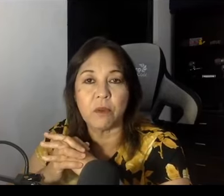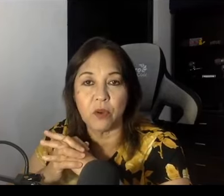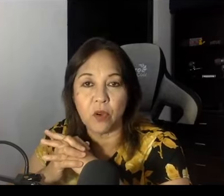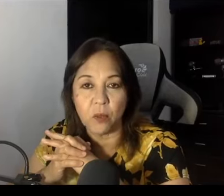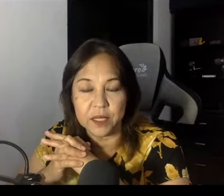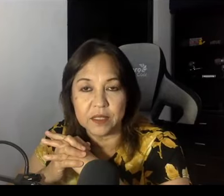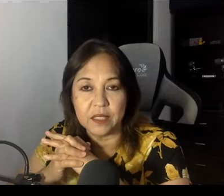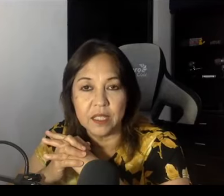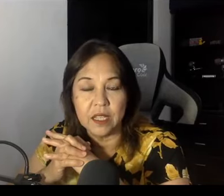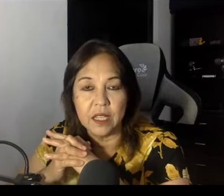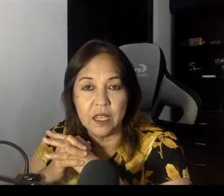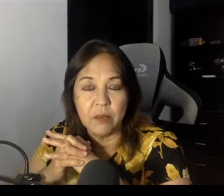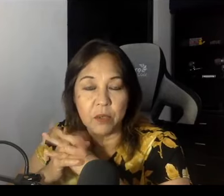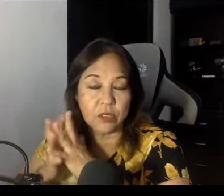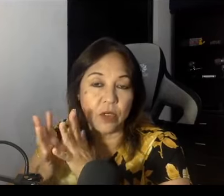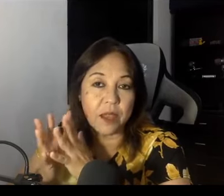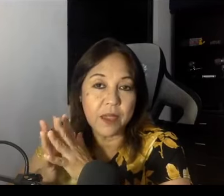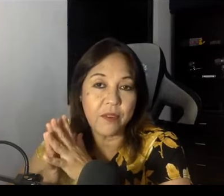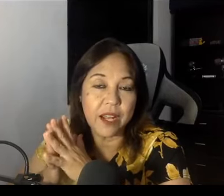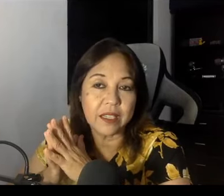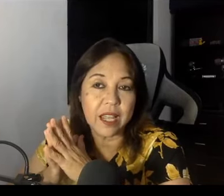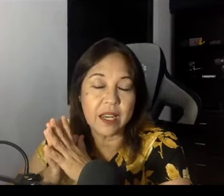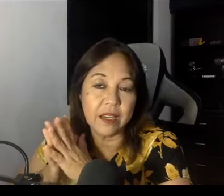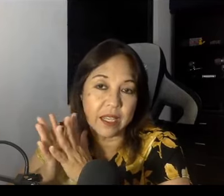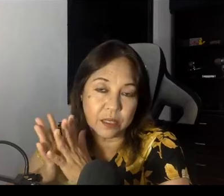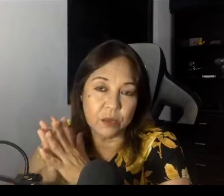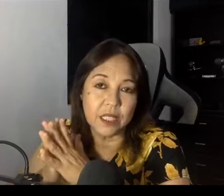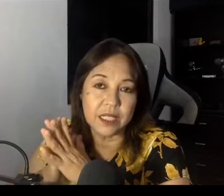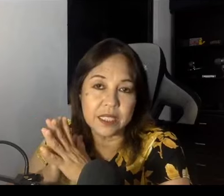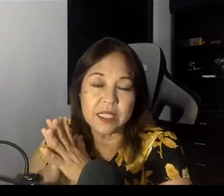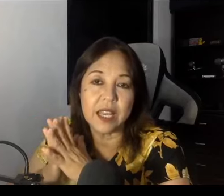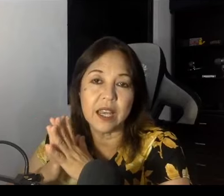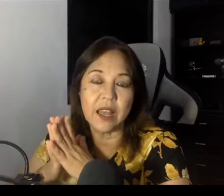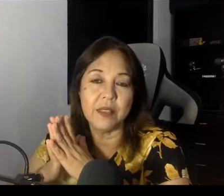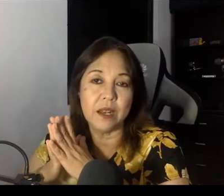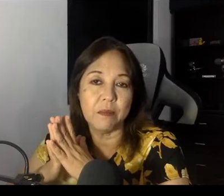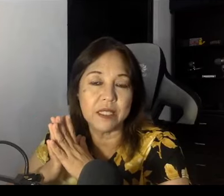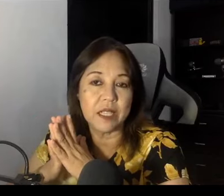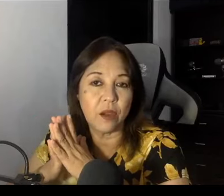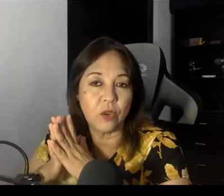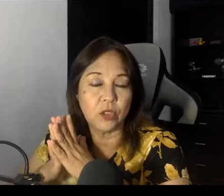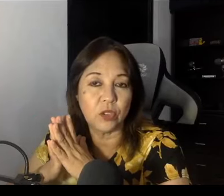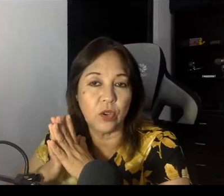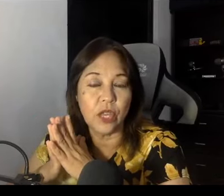muertes por COVID, porque todavía falta la segunda quincena